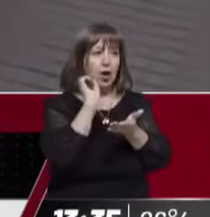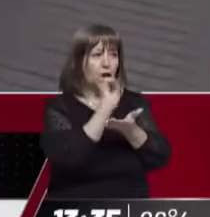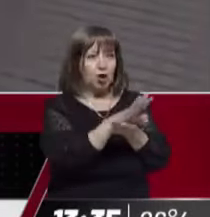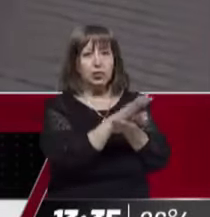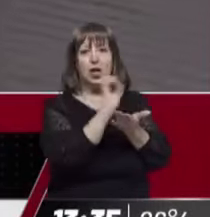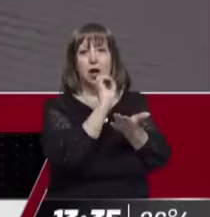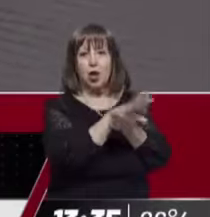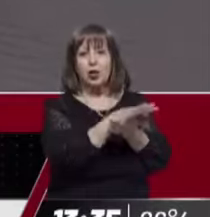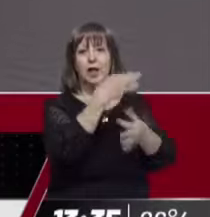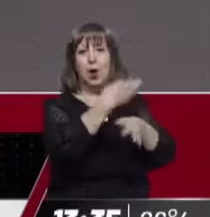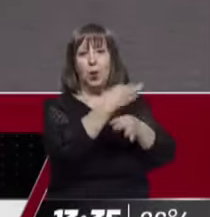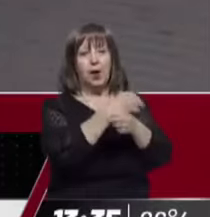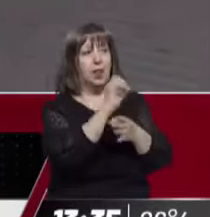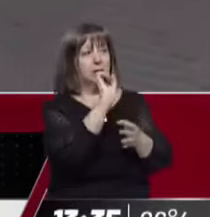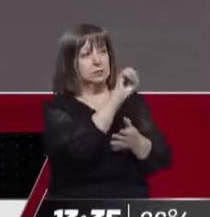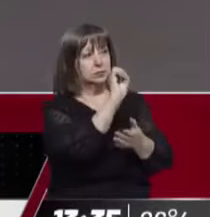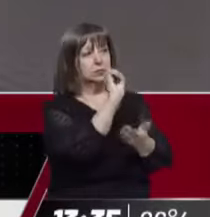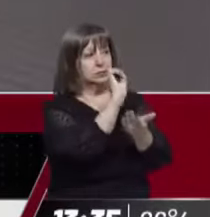hemos